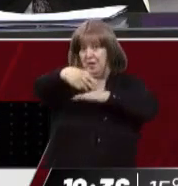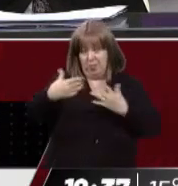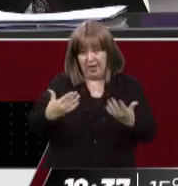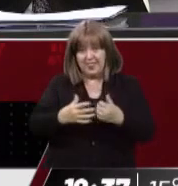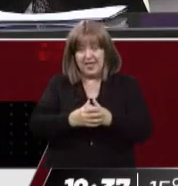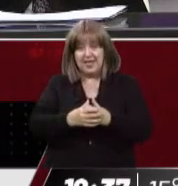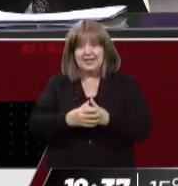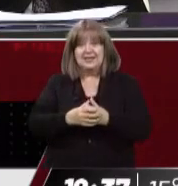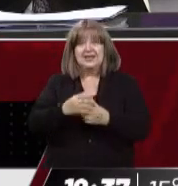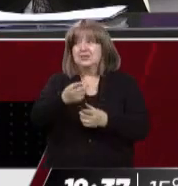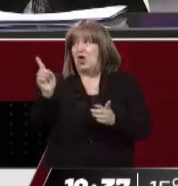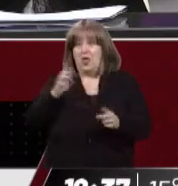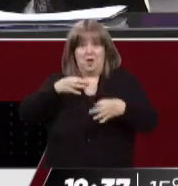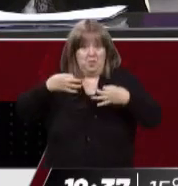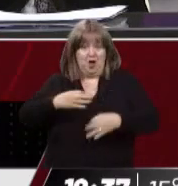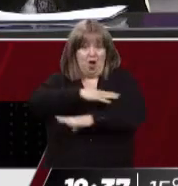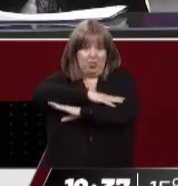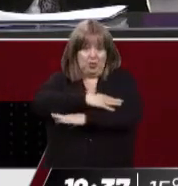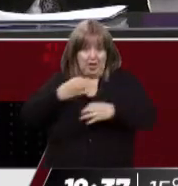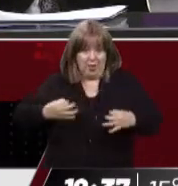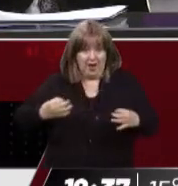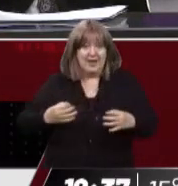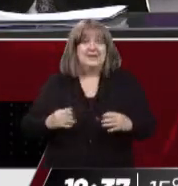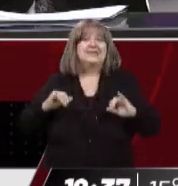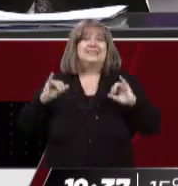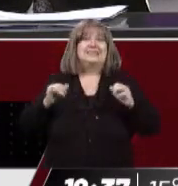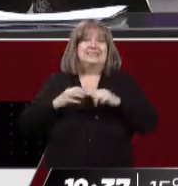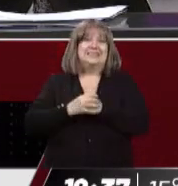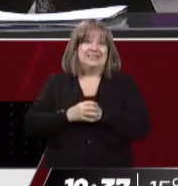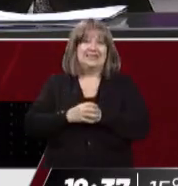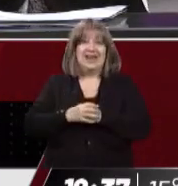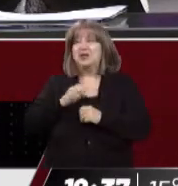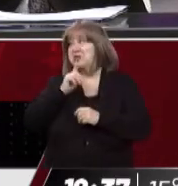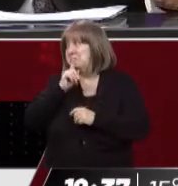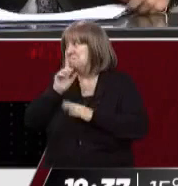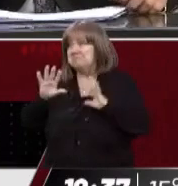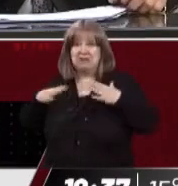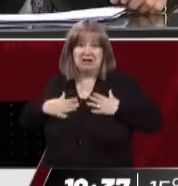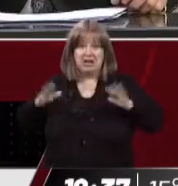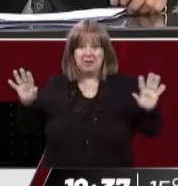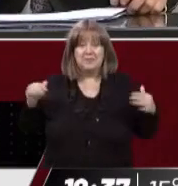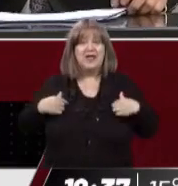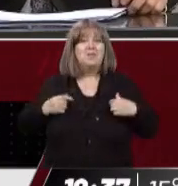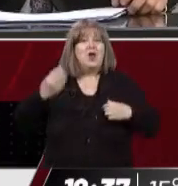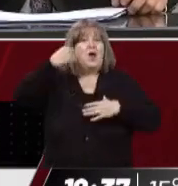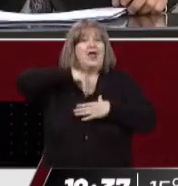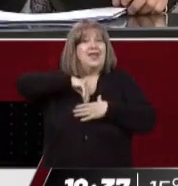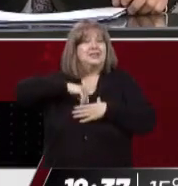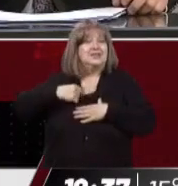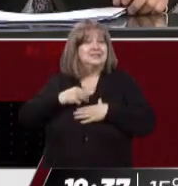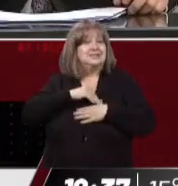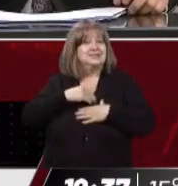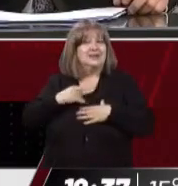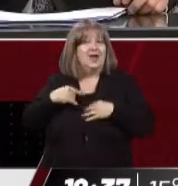buen comportamiento. O sea, le estás diciendo claro, que usted no tuvo. No, bueno, sí. A veces el fanatismo, bueno, viste, uno no lo puede entender hasta